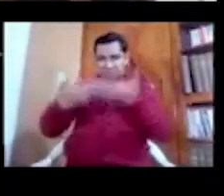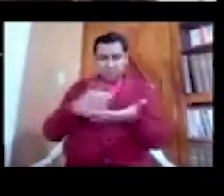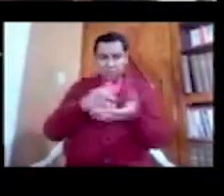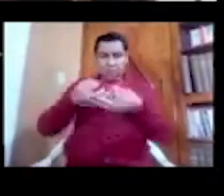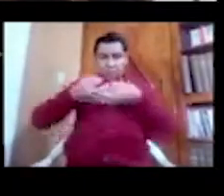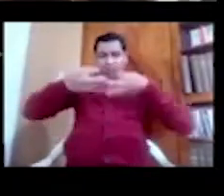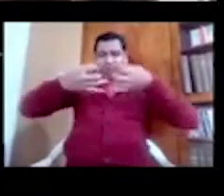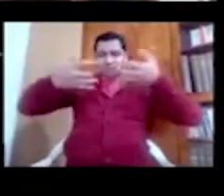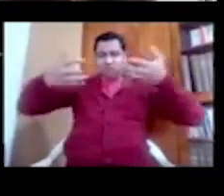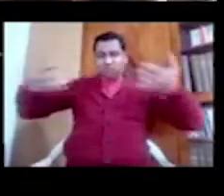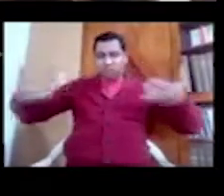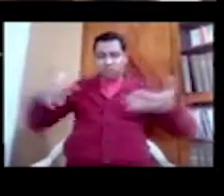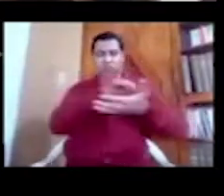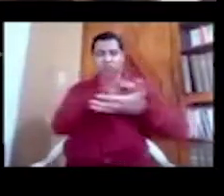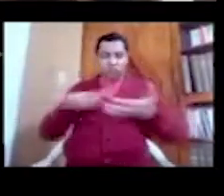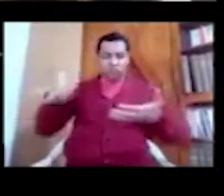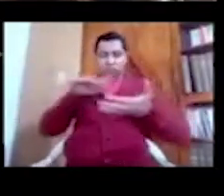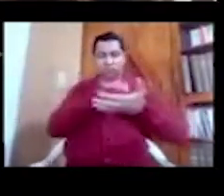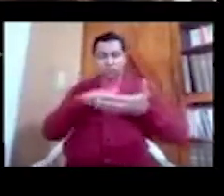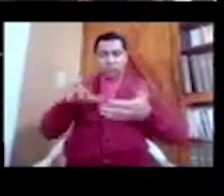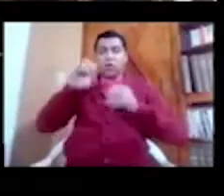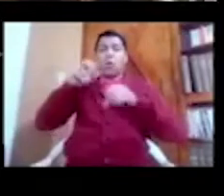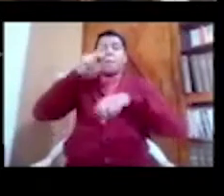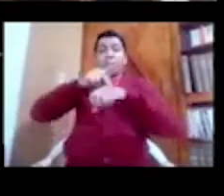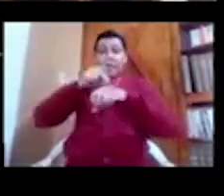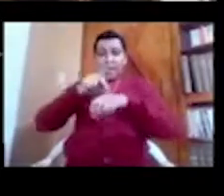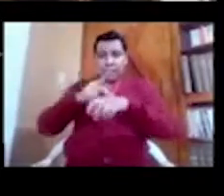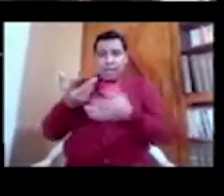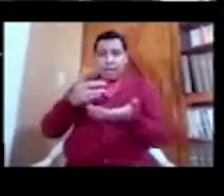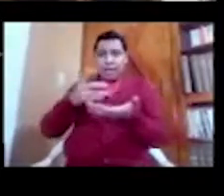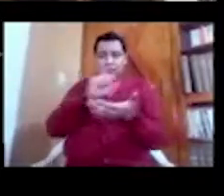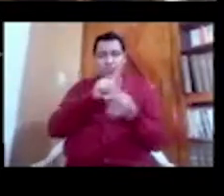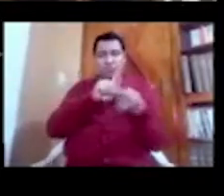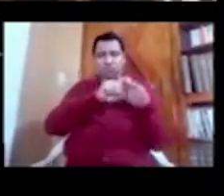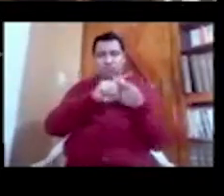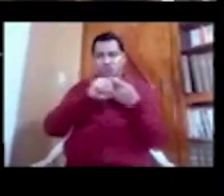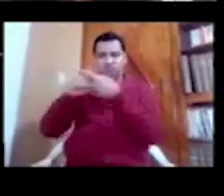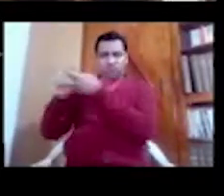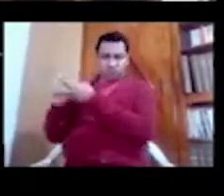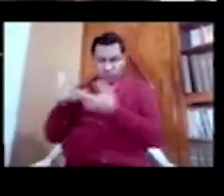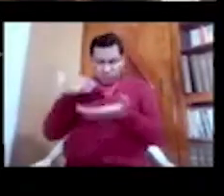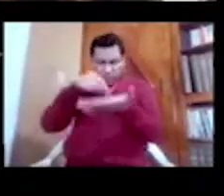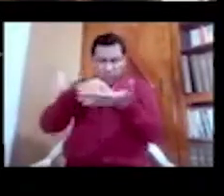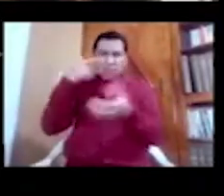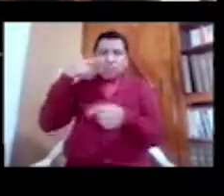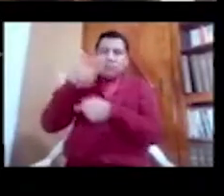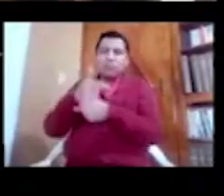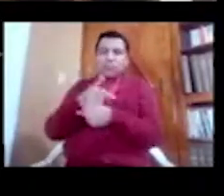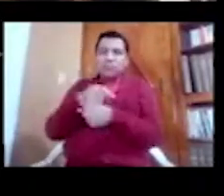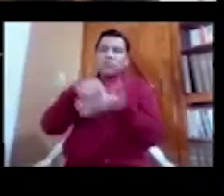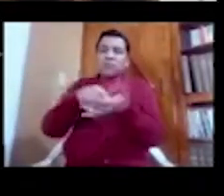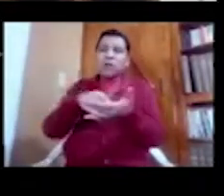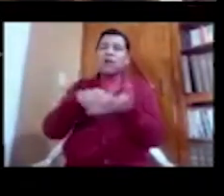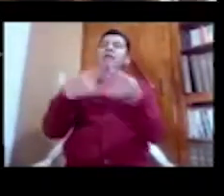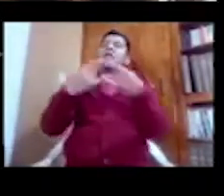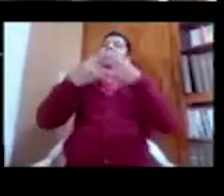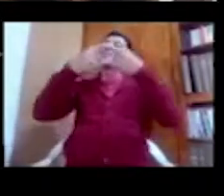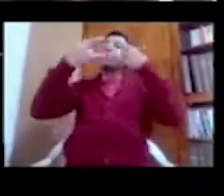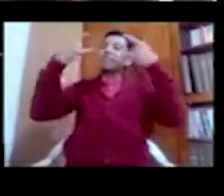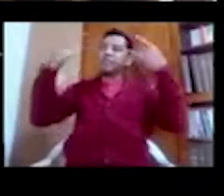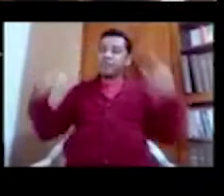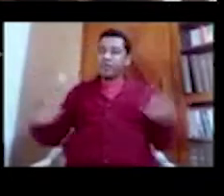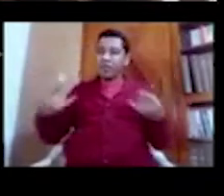estelas mayas siempre está, ya los epigrafistas nos lo han dicho, están relatadas las guerras y las